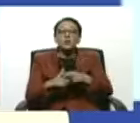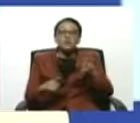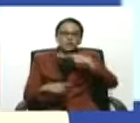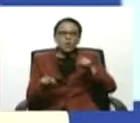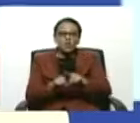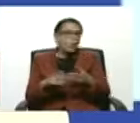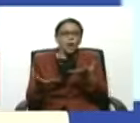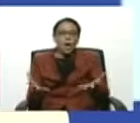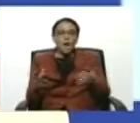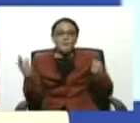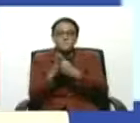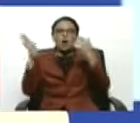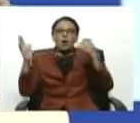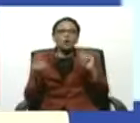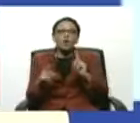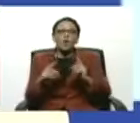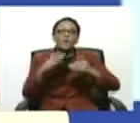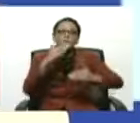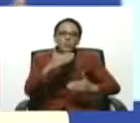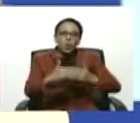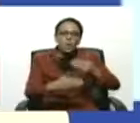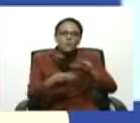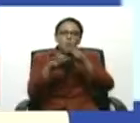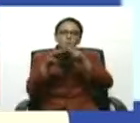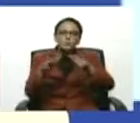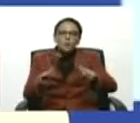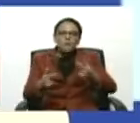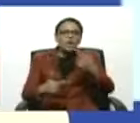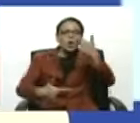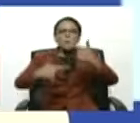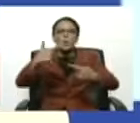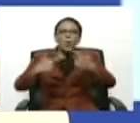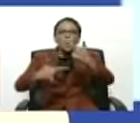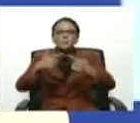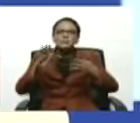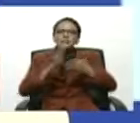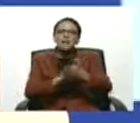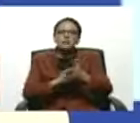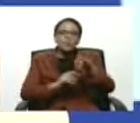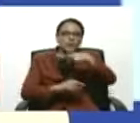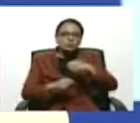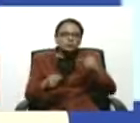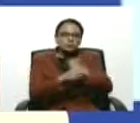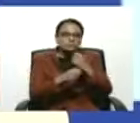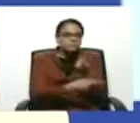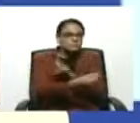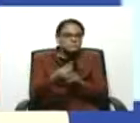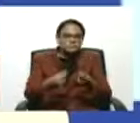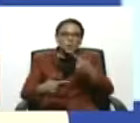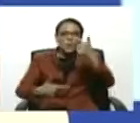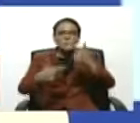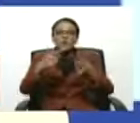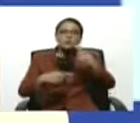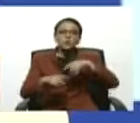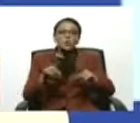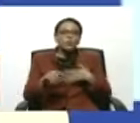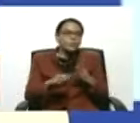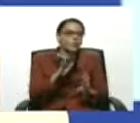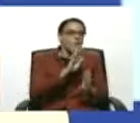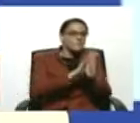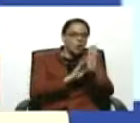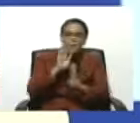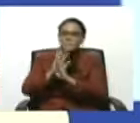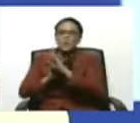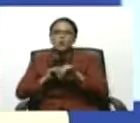cambios como la competencia de mercado por ejemplo de ese modo Se empuja la reforma hacia